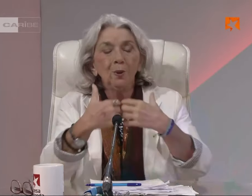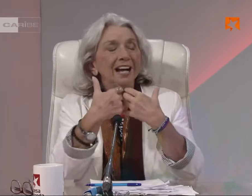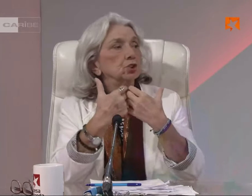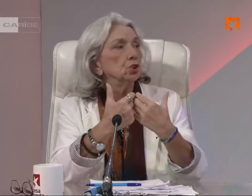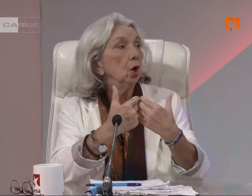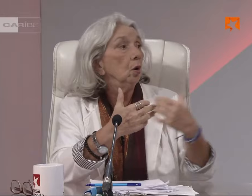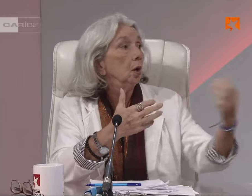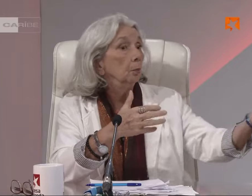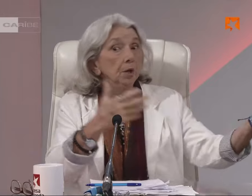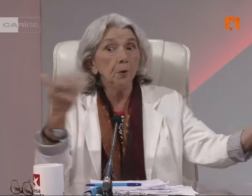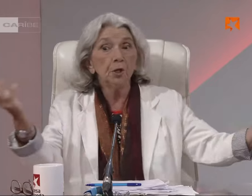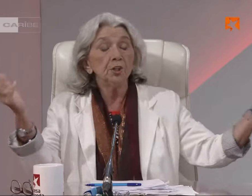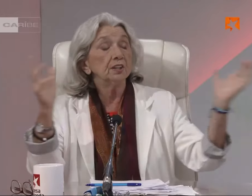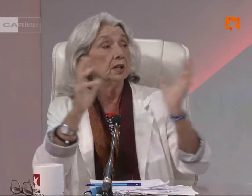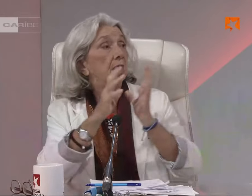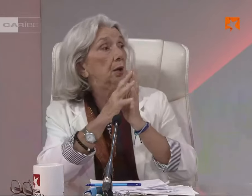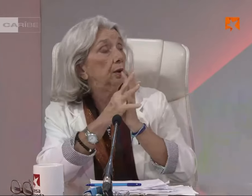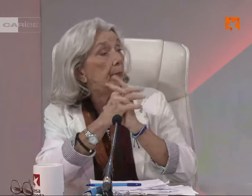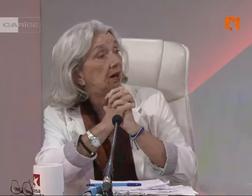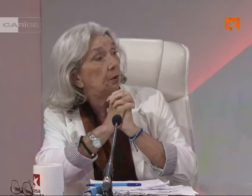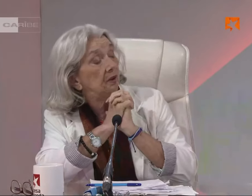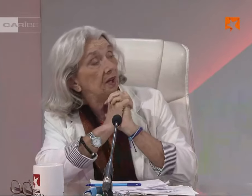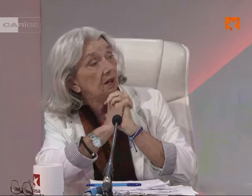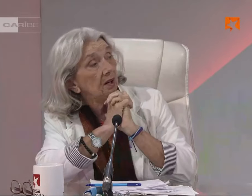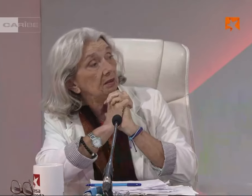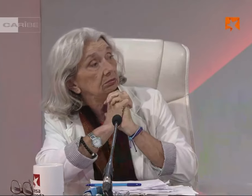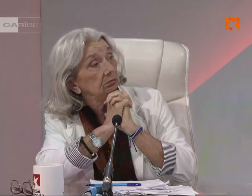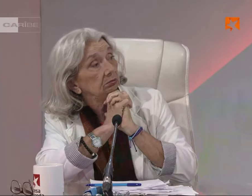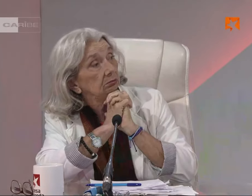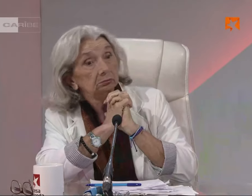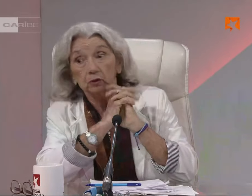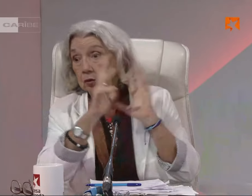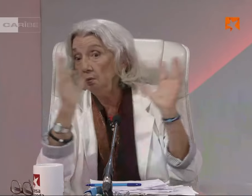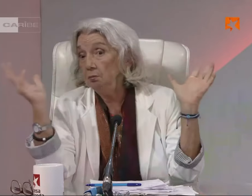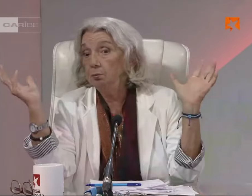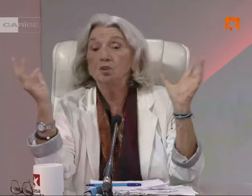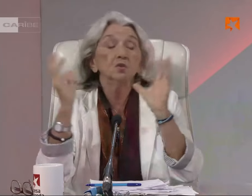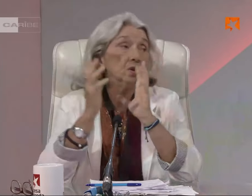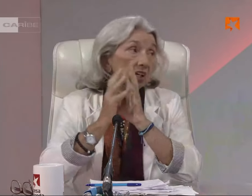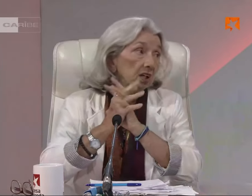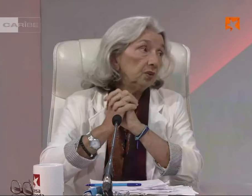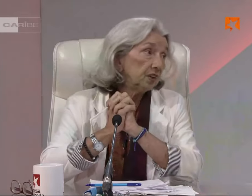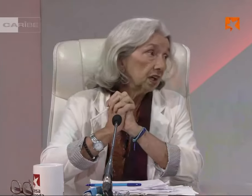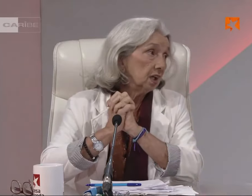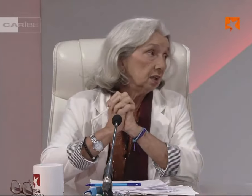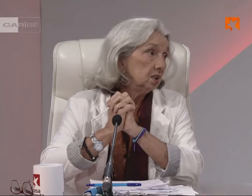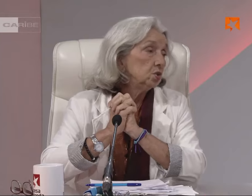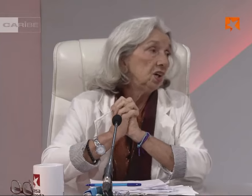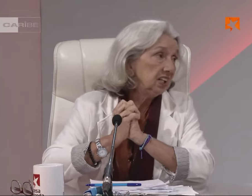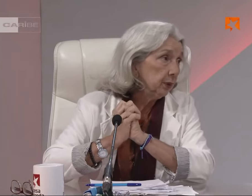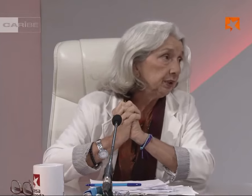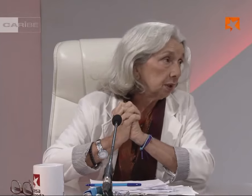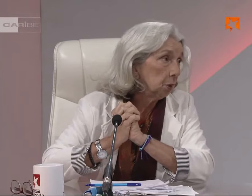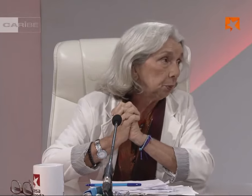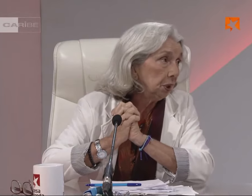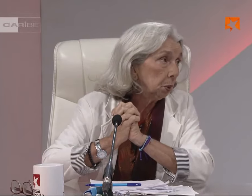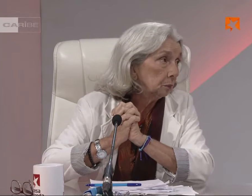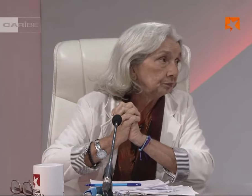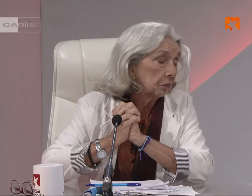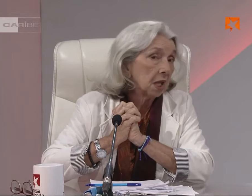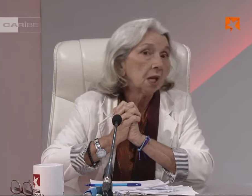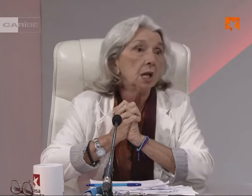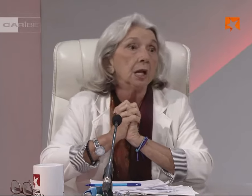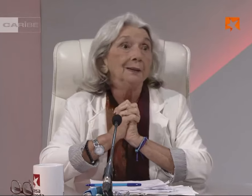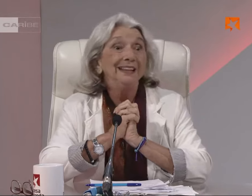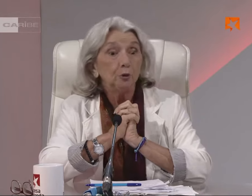y no en una acción. Bueno, ¿y por qué no retiran a los embajadores de Israel? No, porque son aliados de Israel y son aliados de Estados